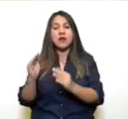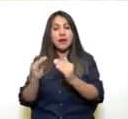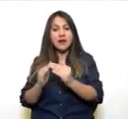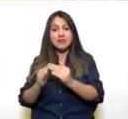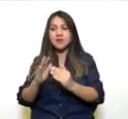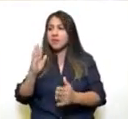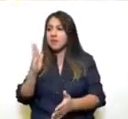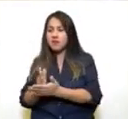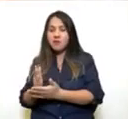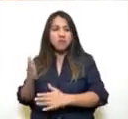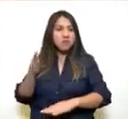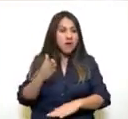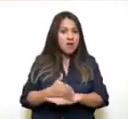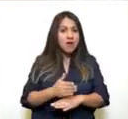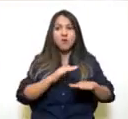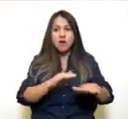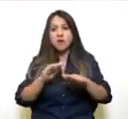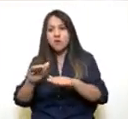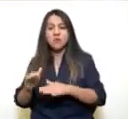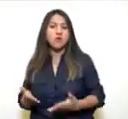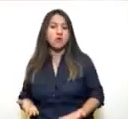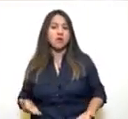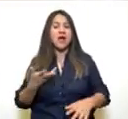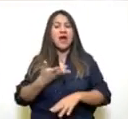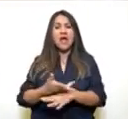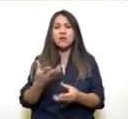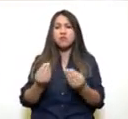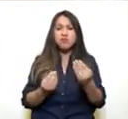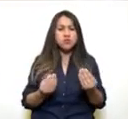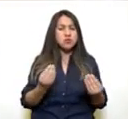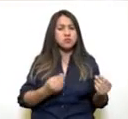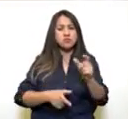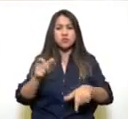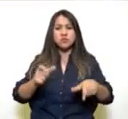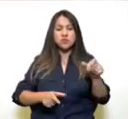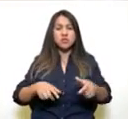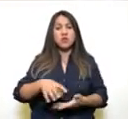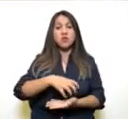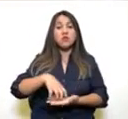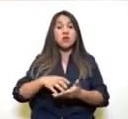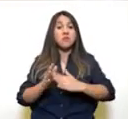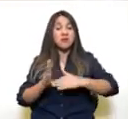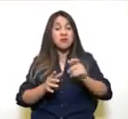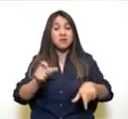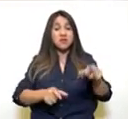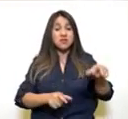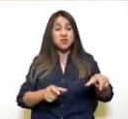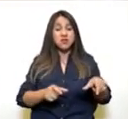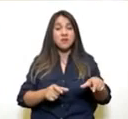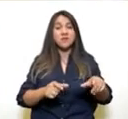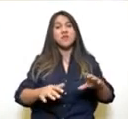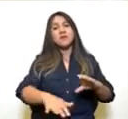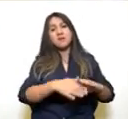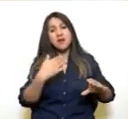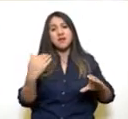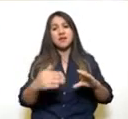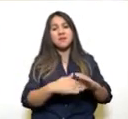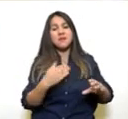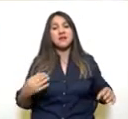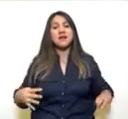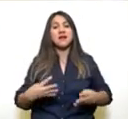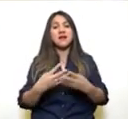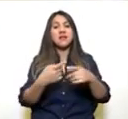presente hoy día hay miles y miles de pintan y nos que nos escriben en nuestras redes sociales